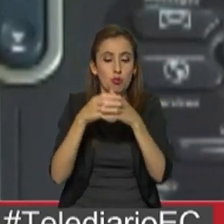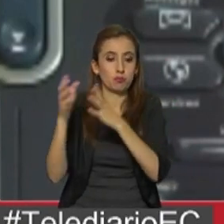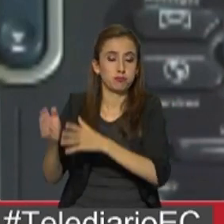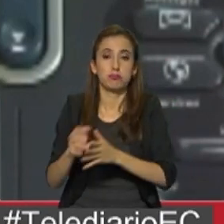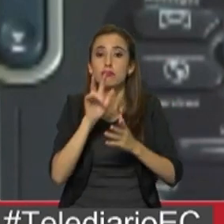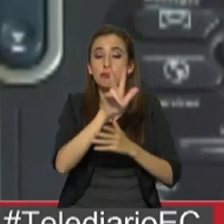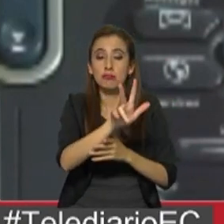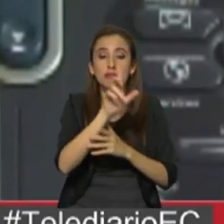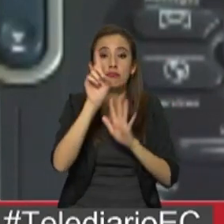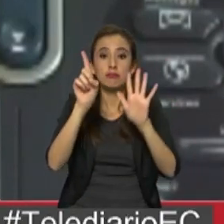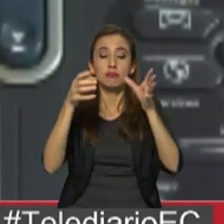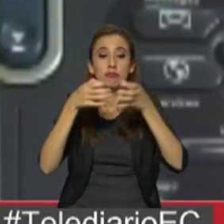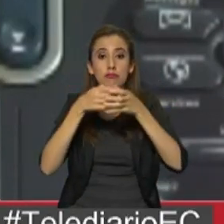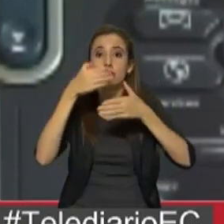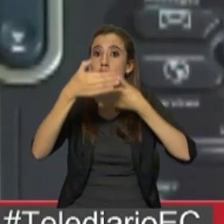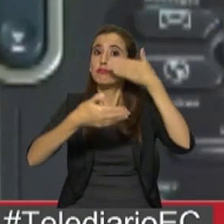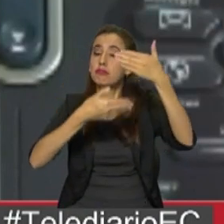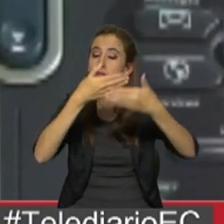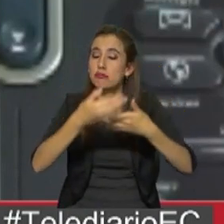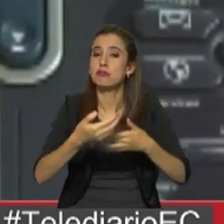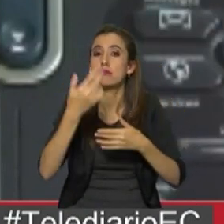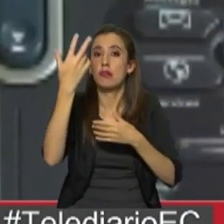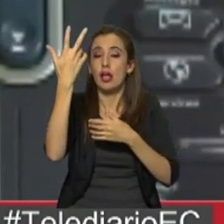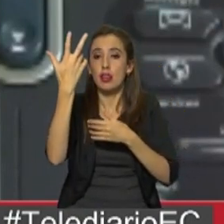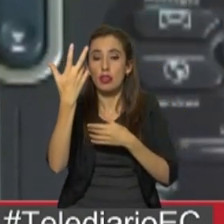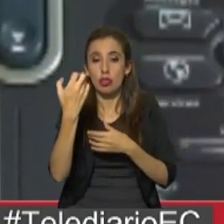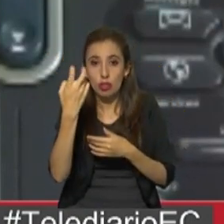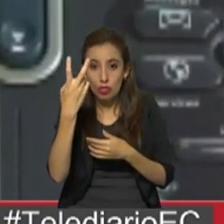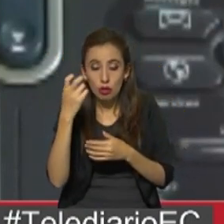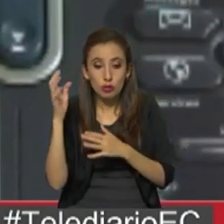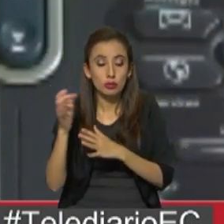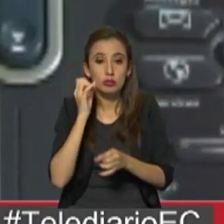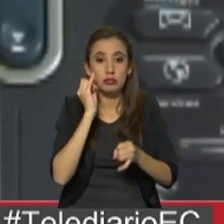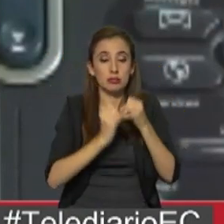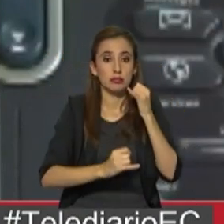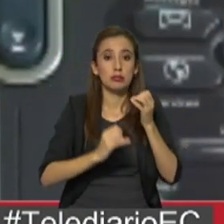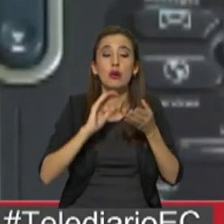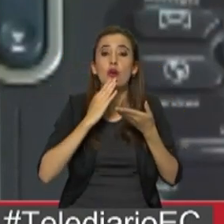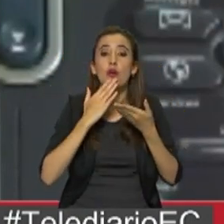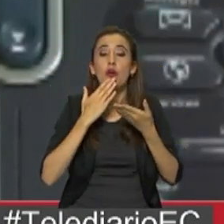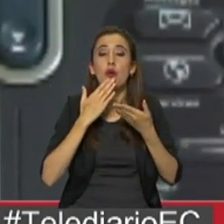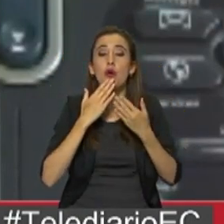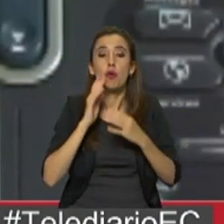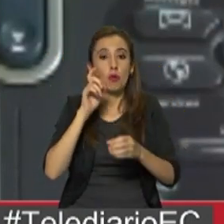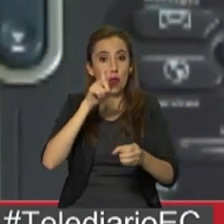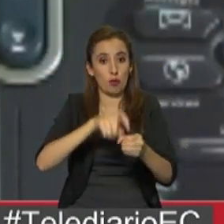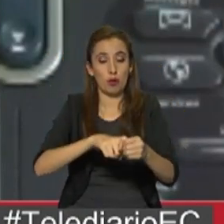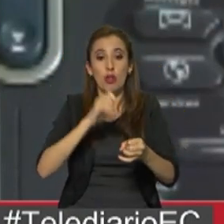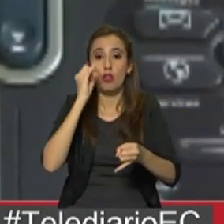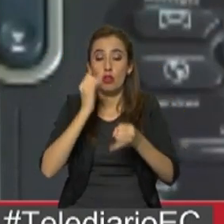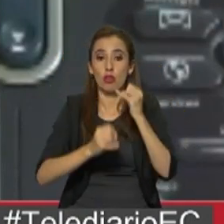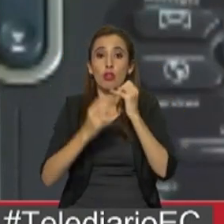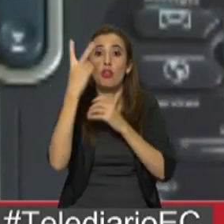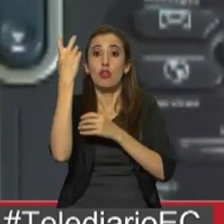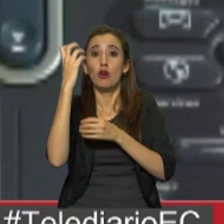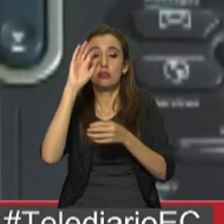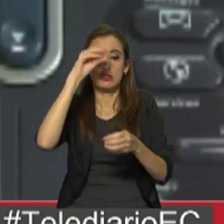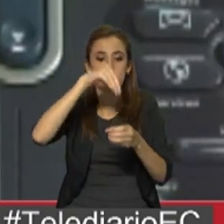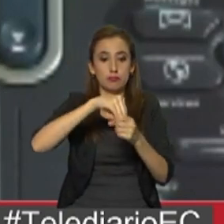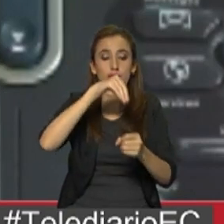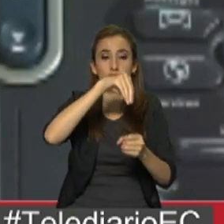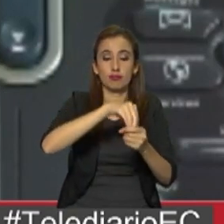aportaciones continua en 13 12 últimas con su último empleador y básicamente ya directamente